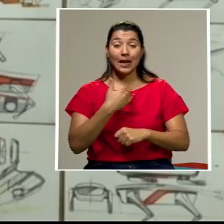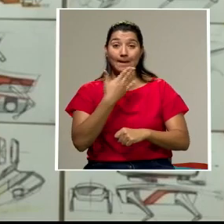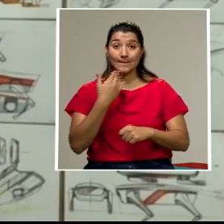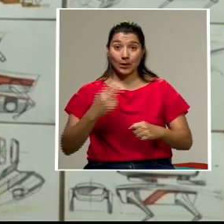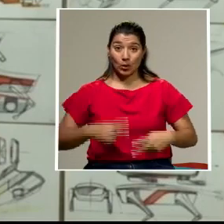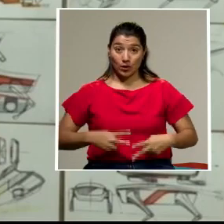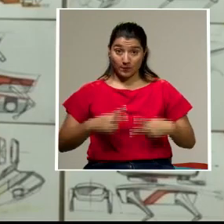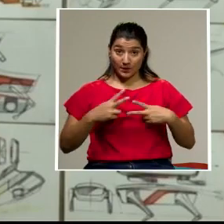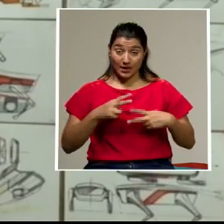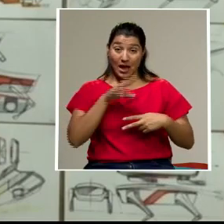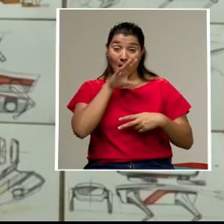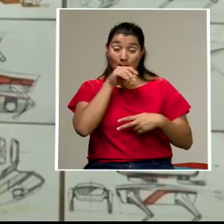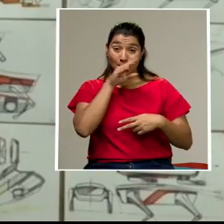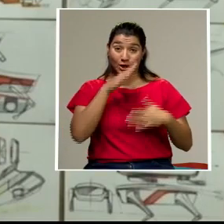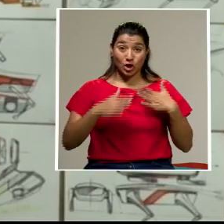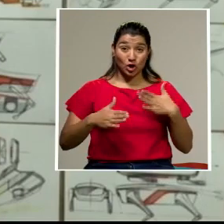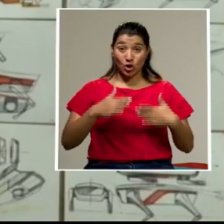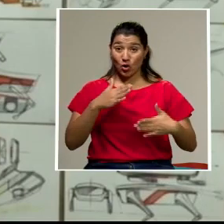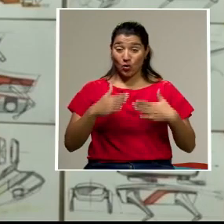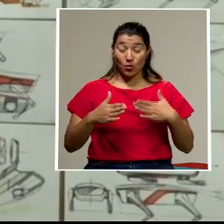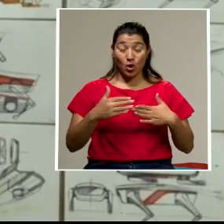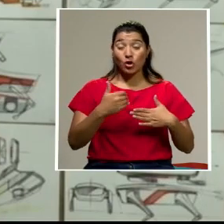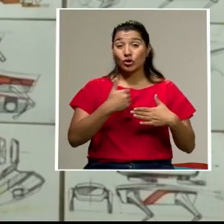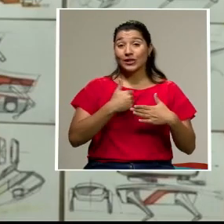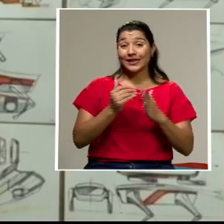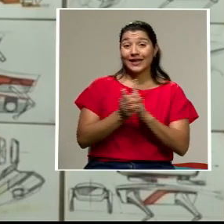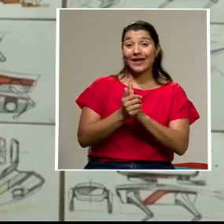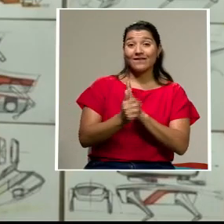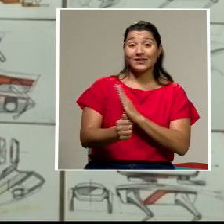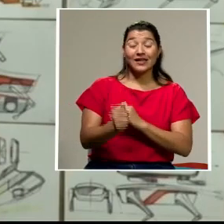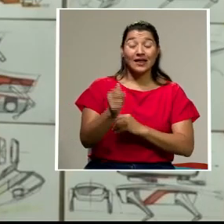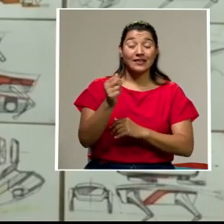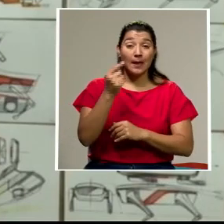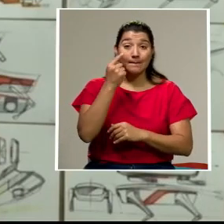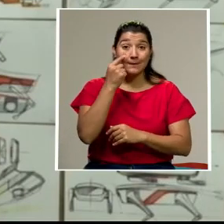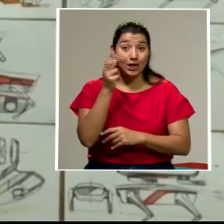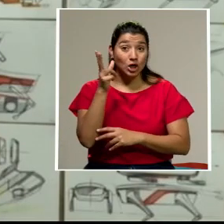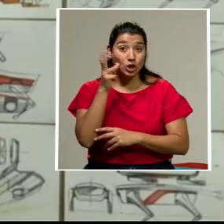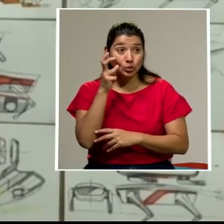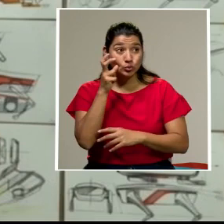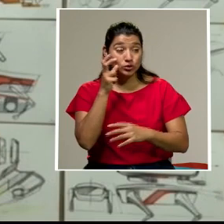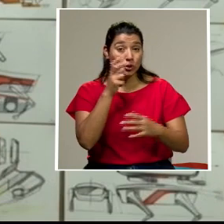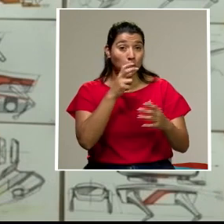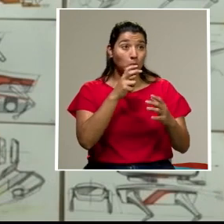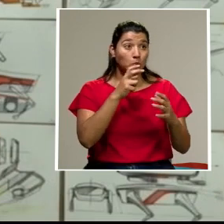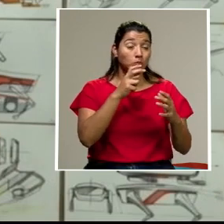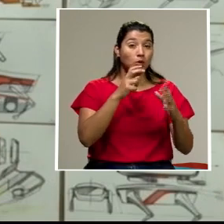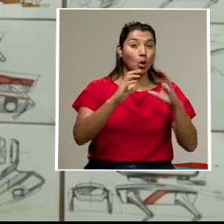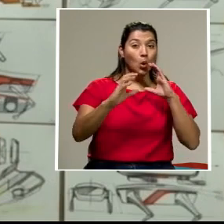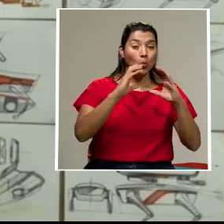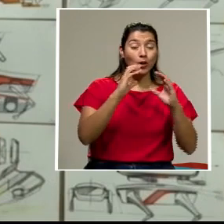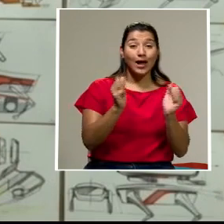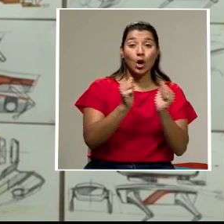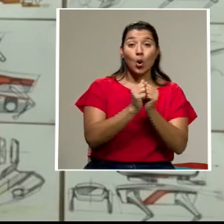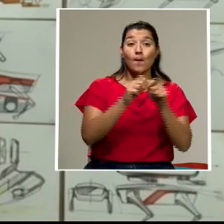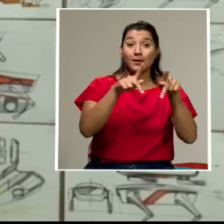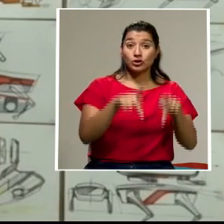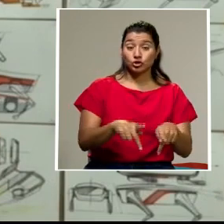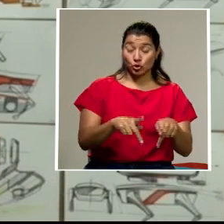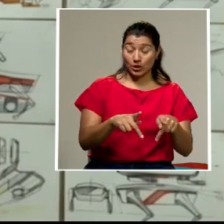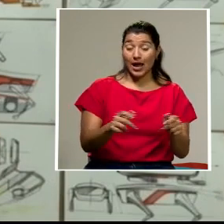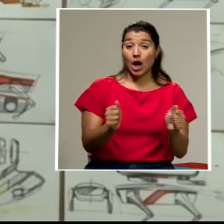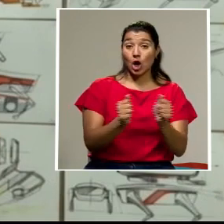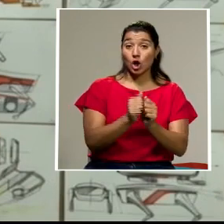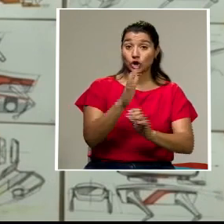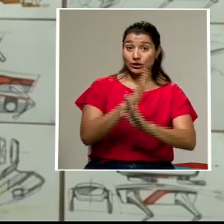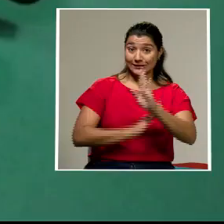Así el perro robot tiene la función de ver, oír y dialogar también. Puede interactuar fácilmente con las personas discapacitadas y